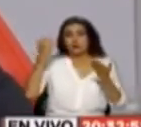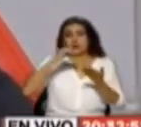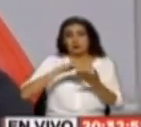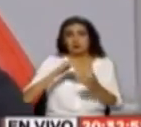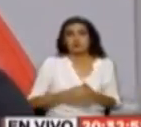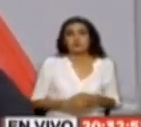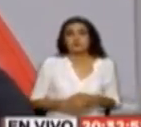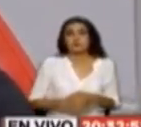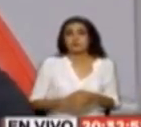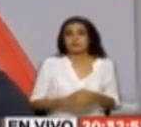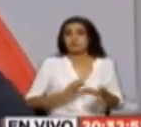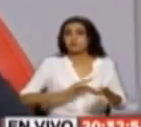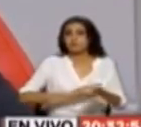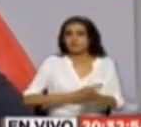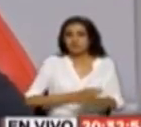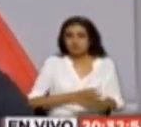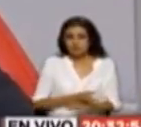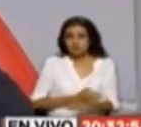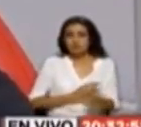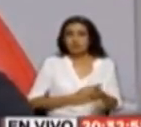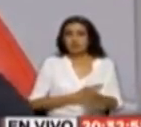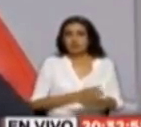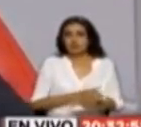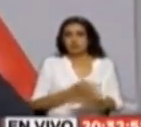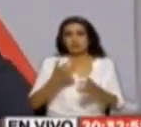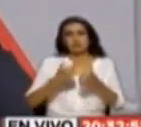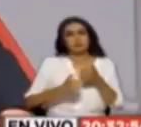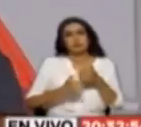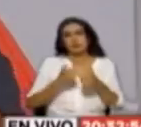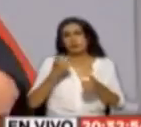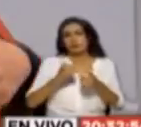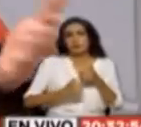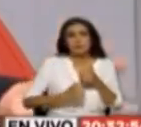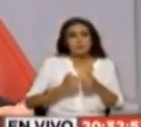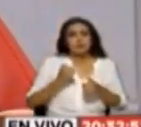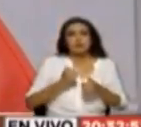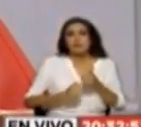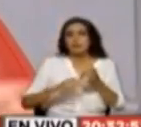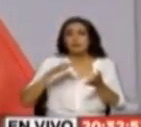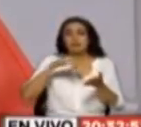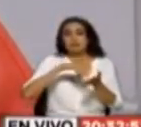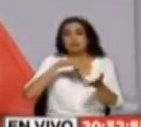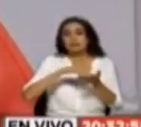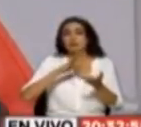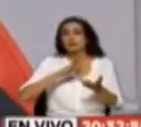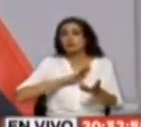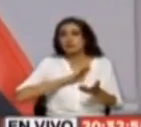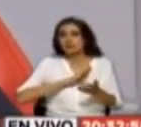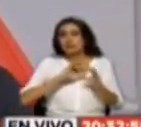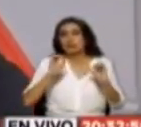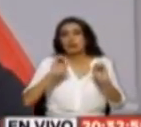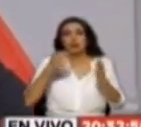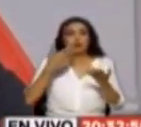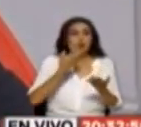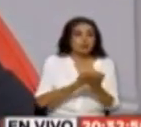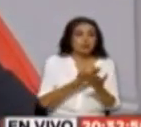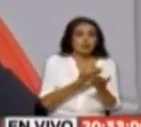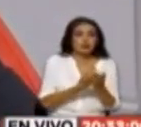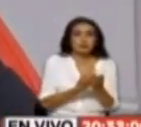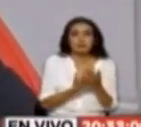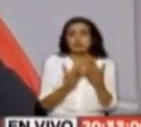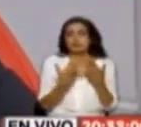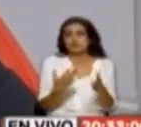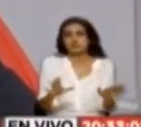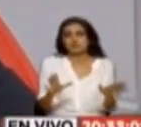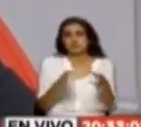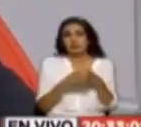ratificado. Luego de solucionar, como decía, todos los problemas que parten de temas de estudios o temas de fuentes de financiamiento y demás,